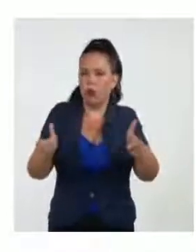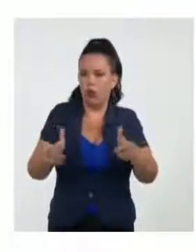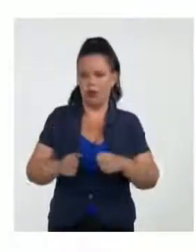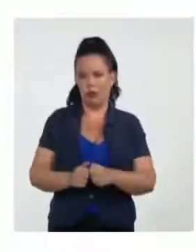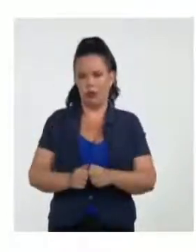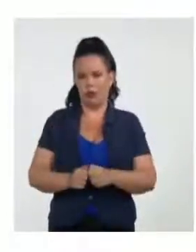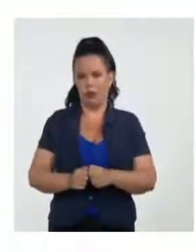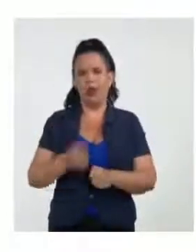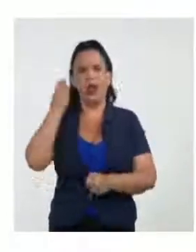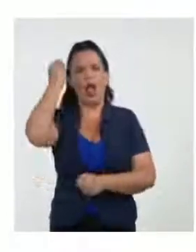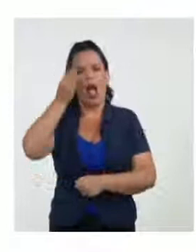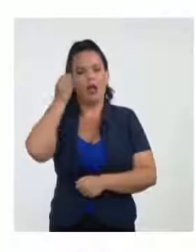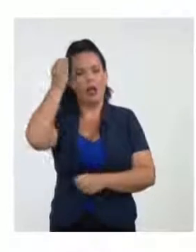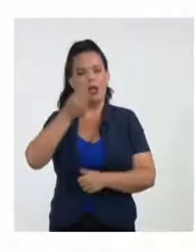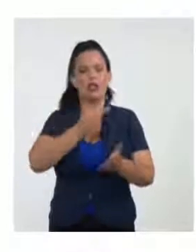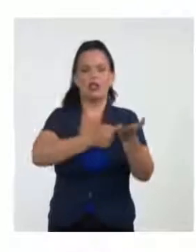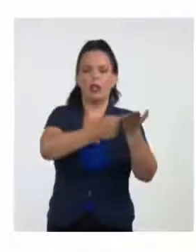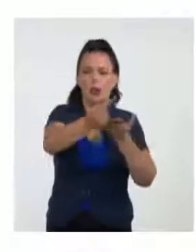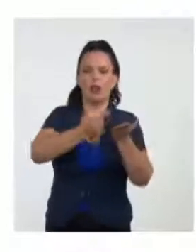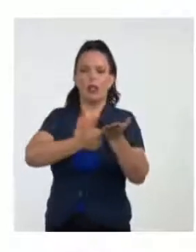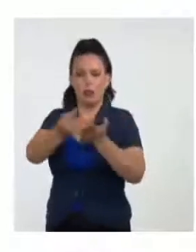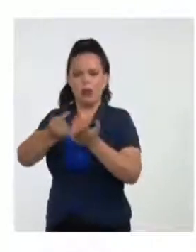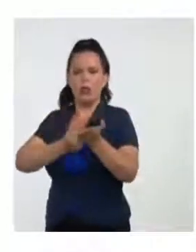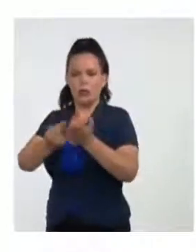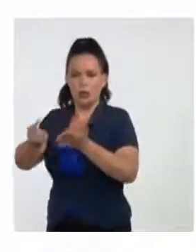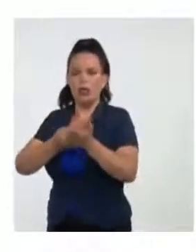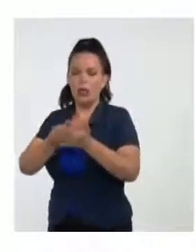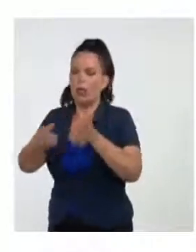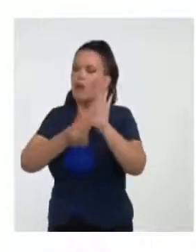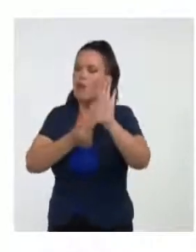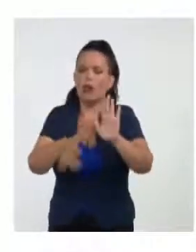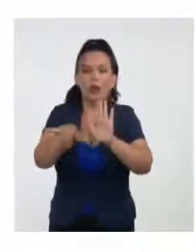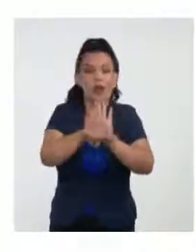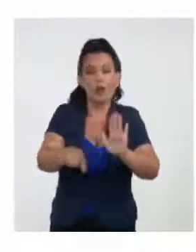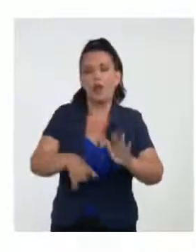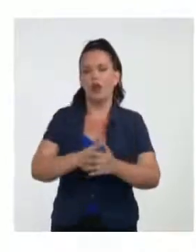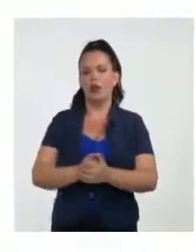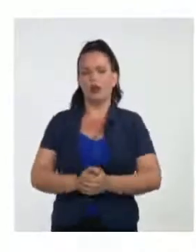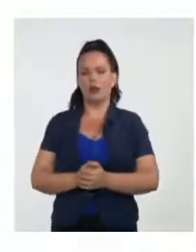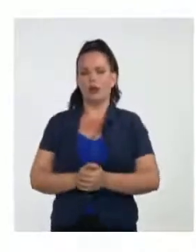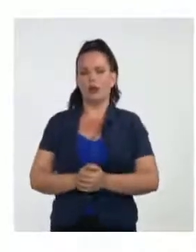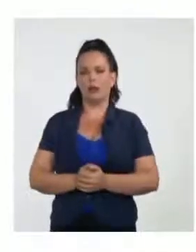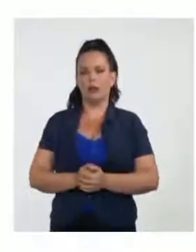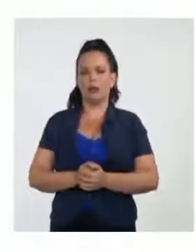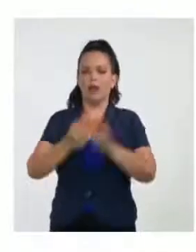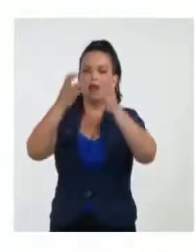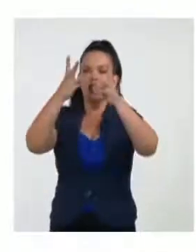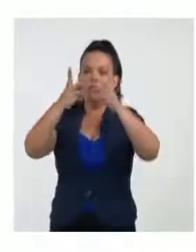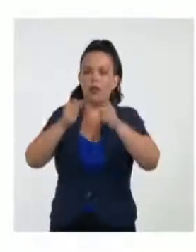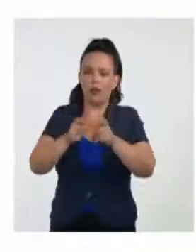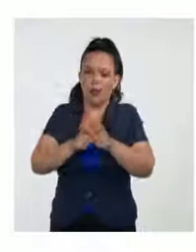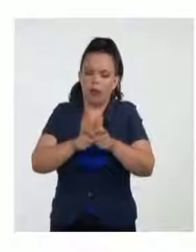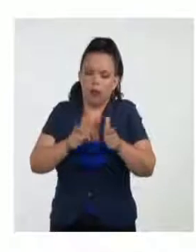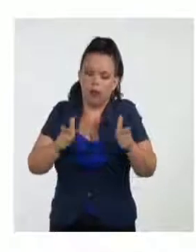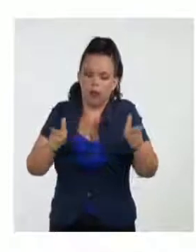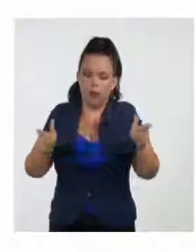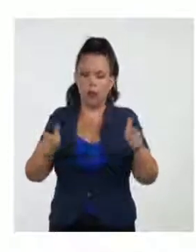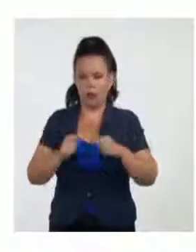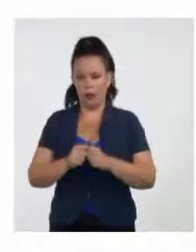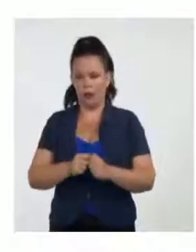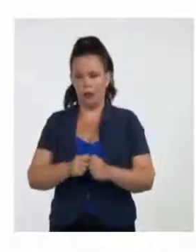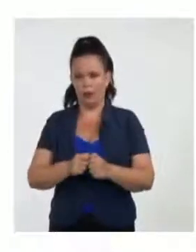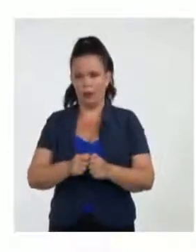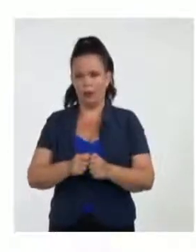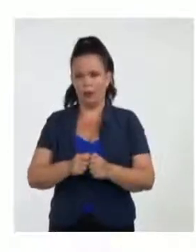el comportamiento. Se evidencia el incremento en el número de semanas, que podemos decir que la 38, que fue